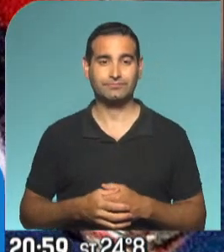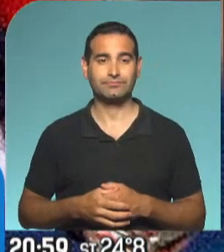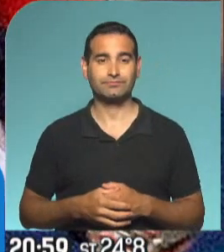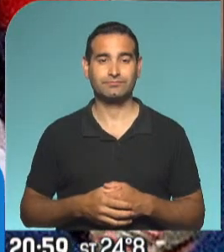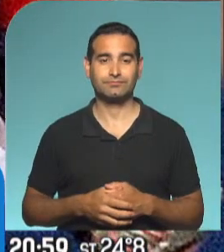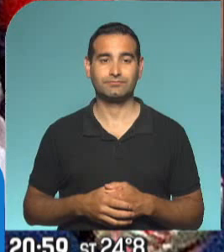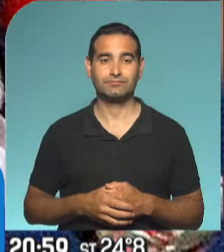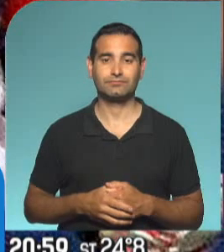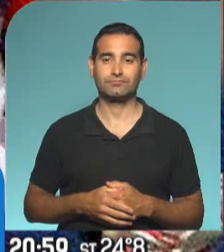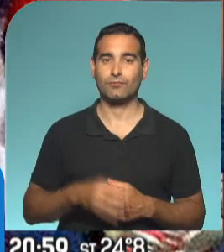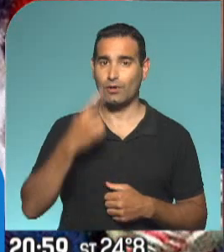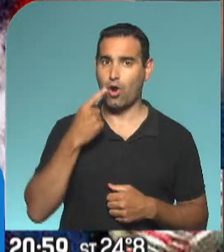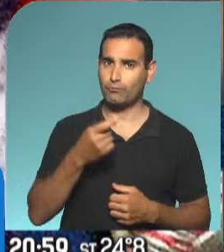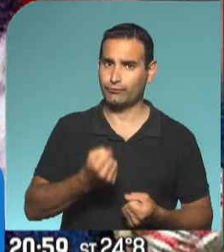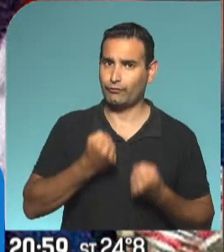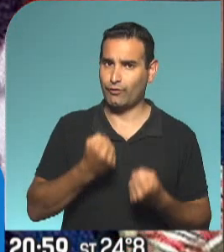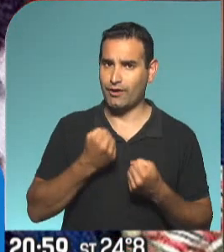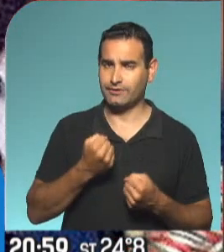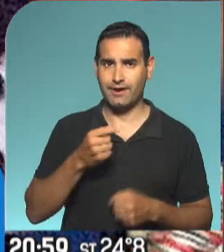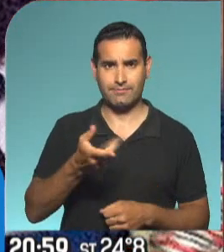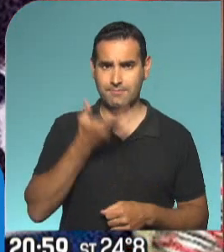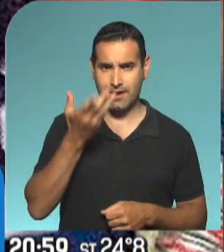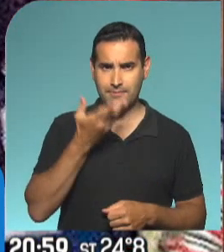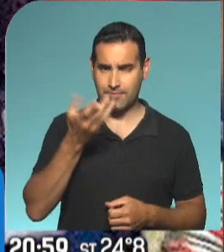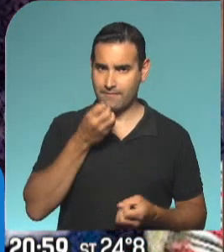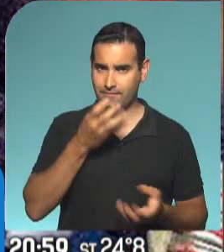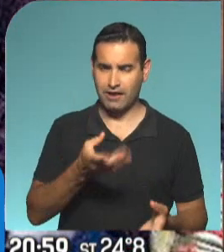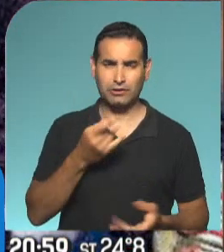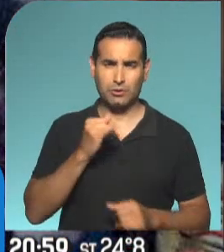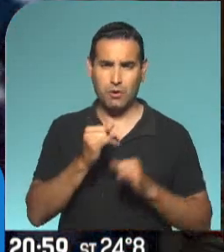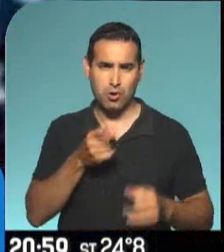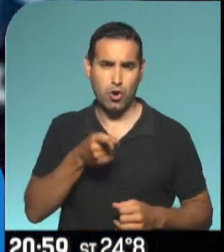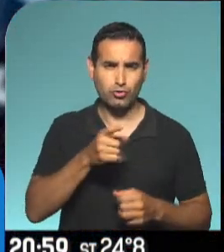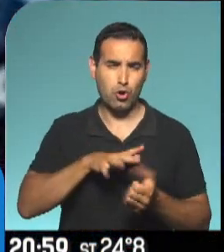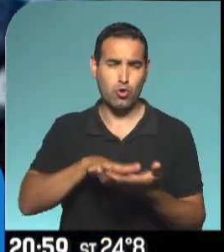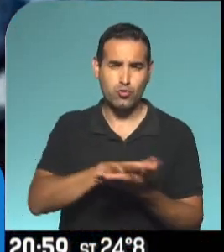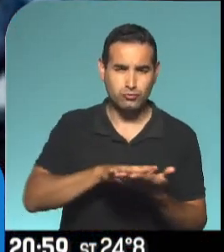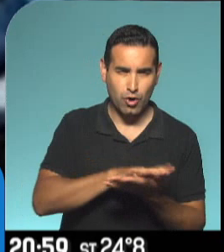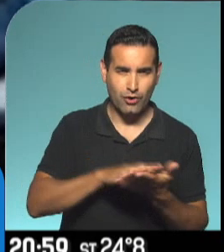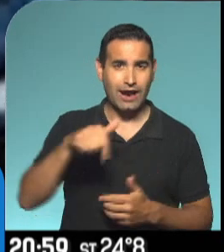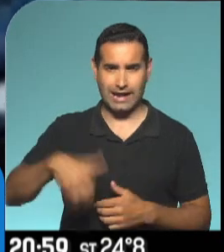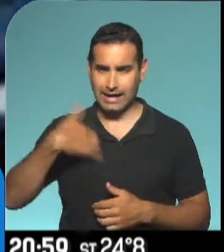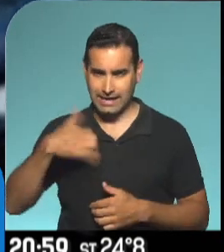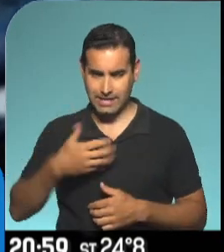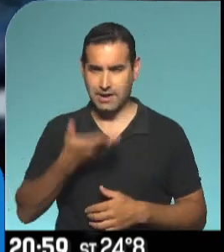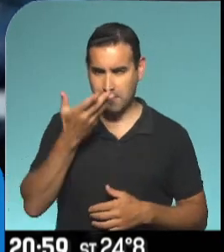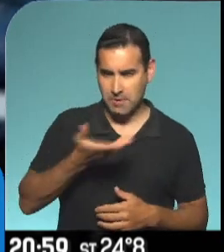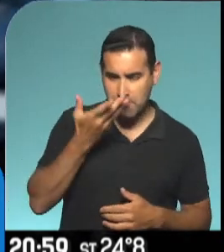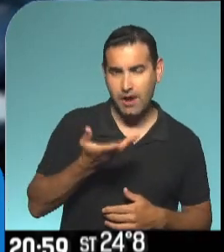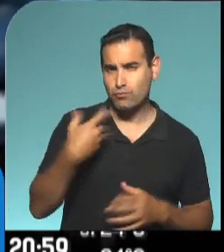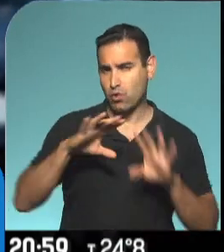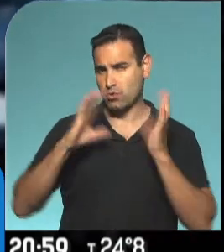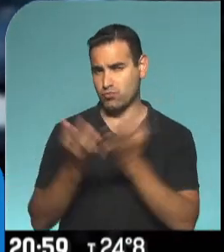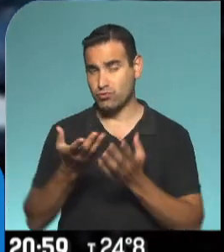hombre con potencia, ¿no? Que siempre ha hablado muchísimo de la corrupción. De todo. Y aparte ha hablado en la Argentina, ha hablado en todo el